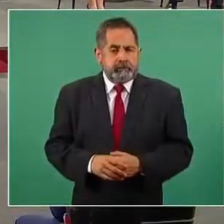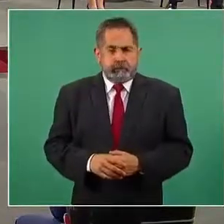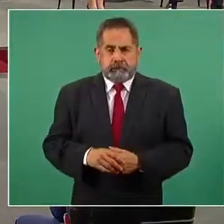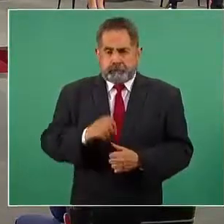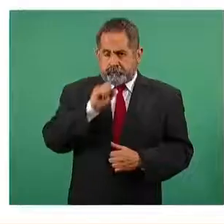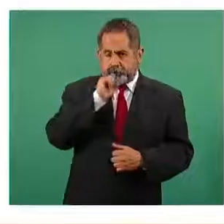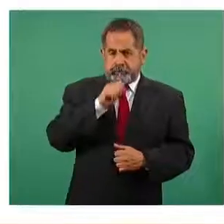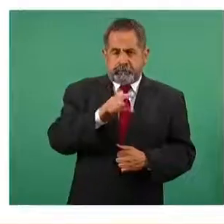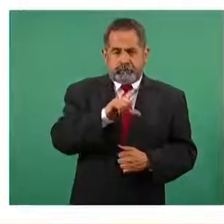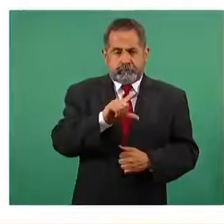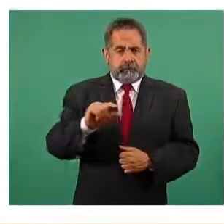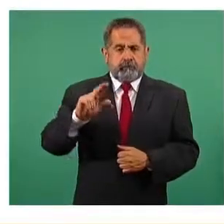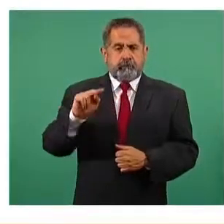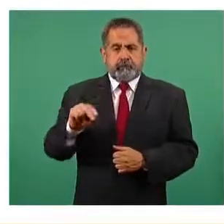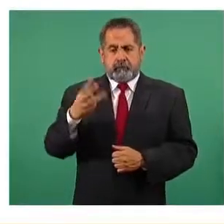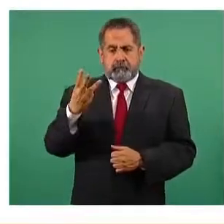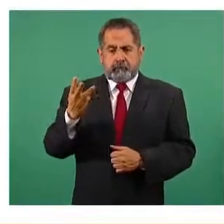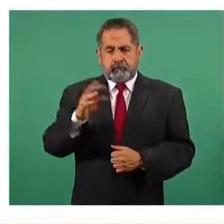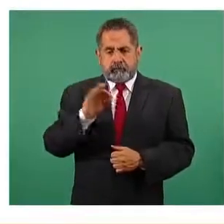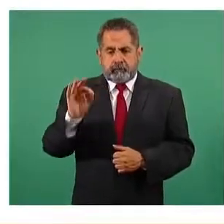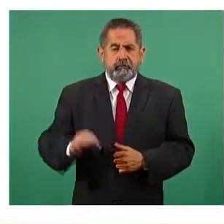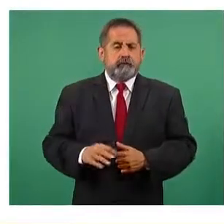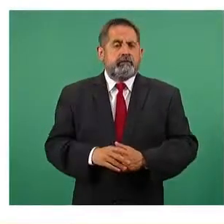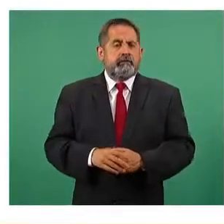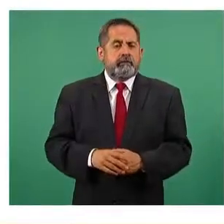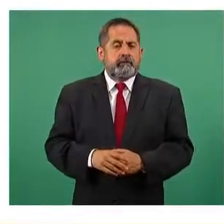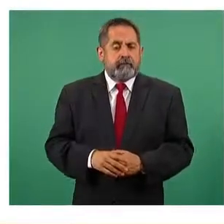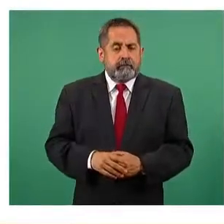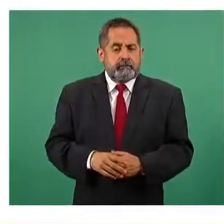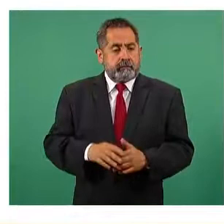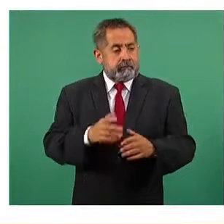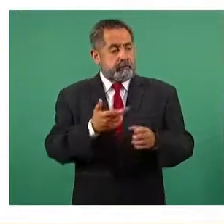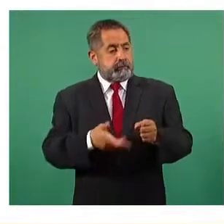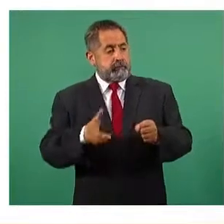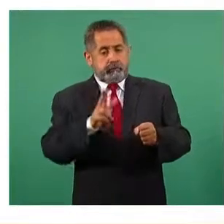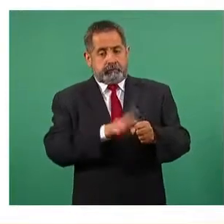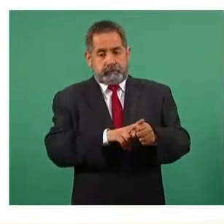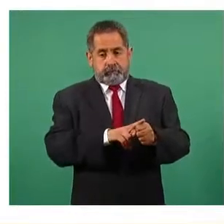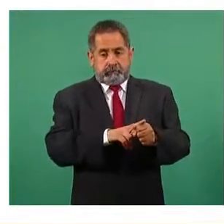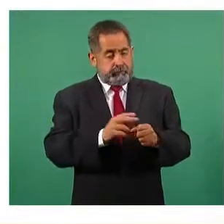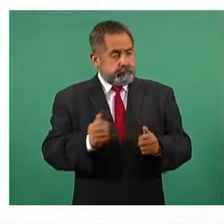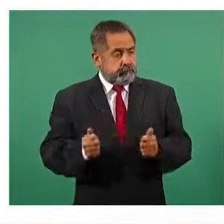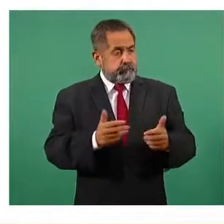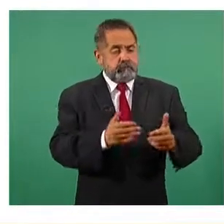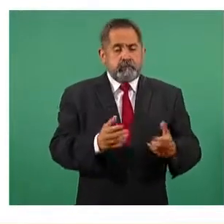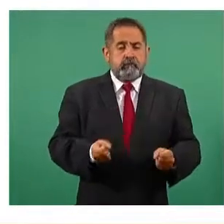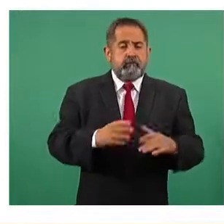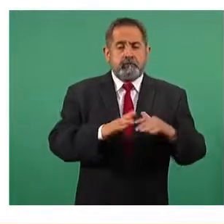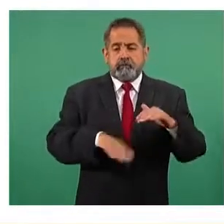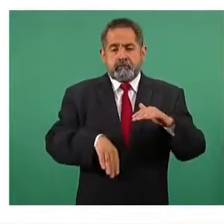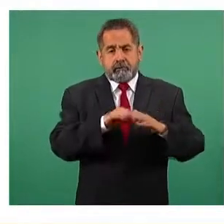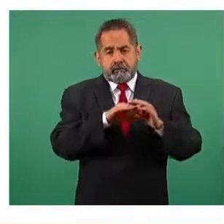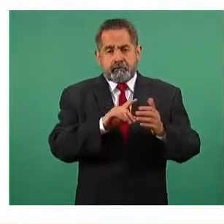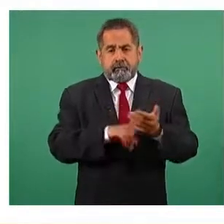también una reducción del 83%. Finalmente, en hospitalización, de llegar a un punto máximo